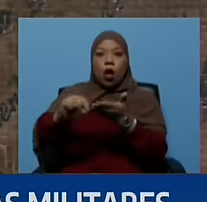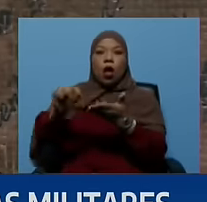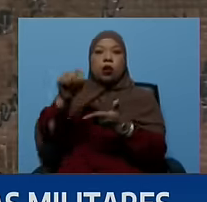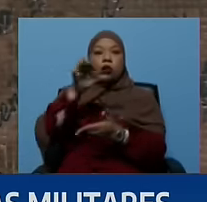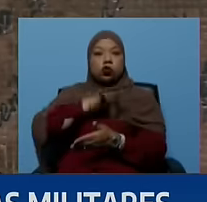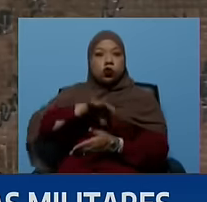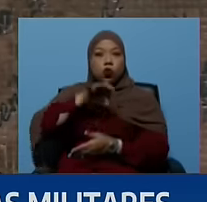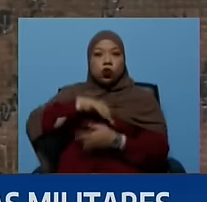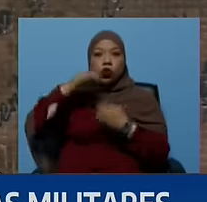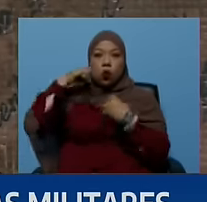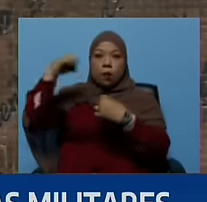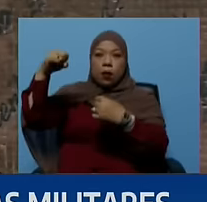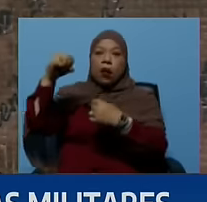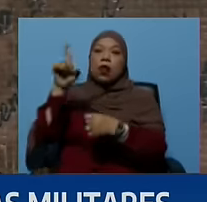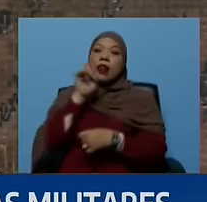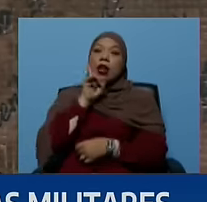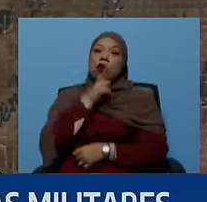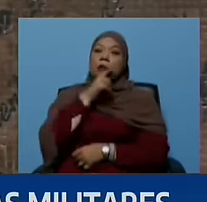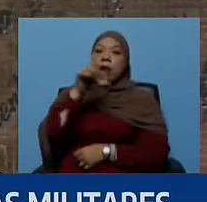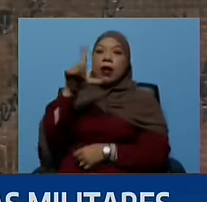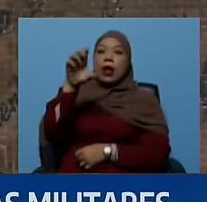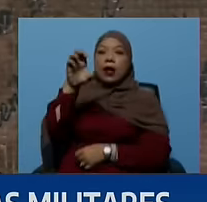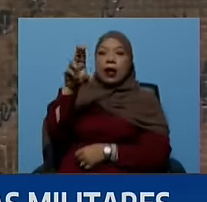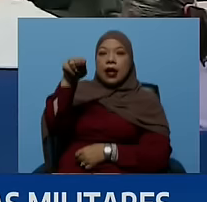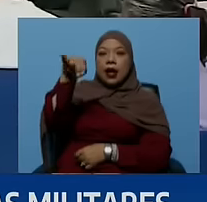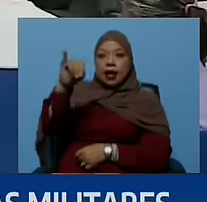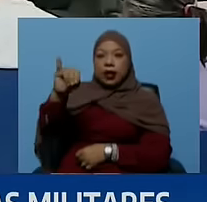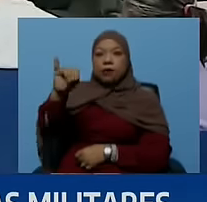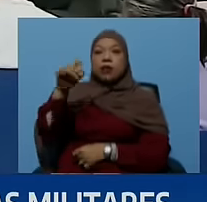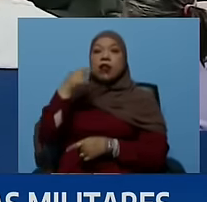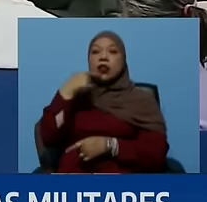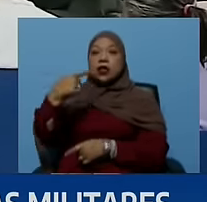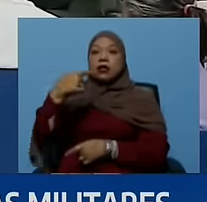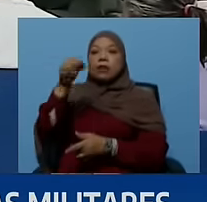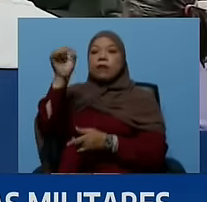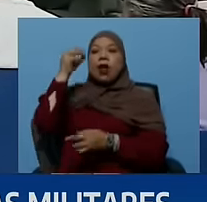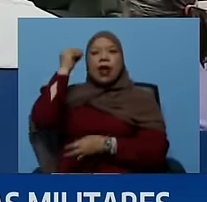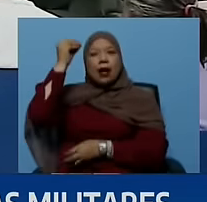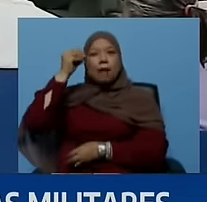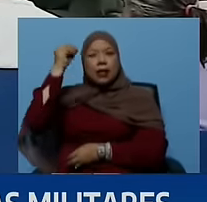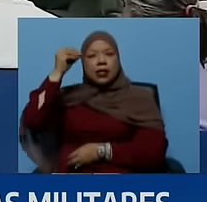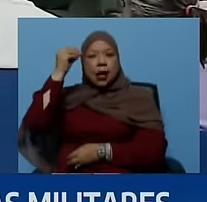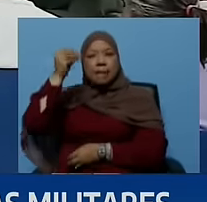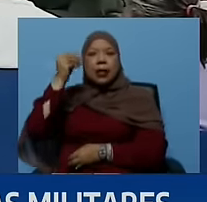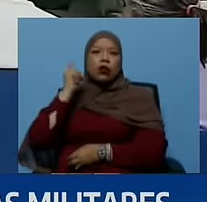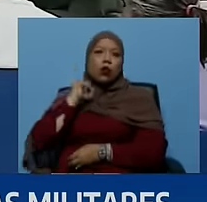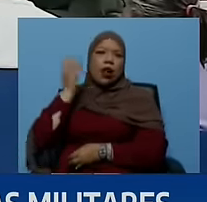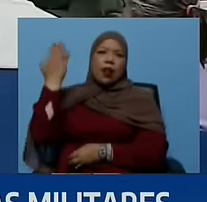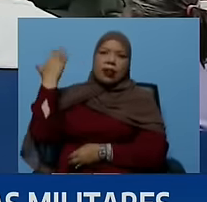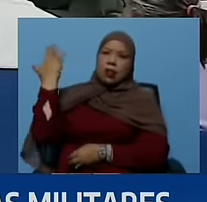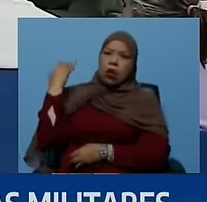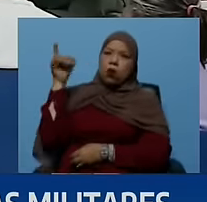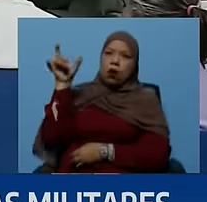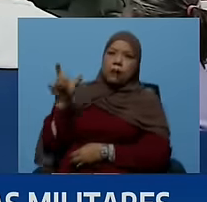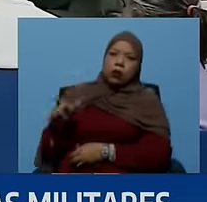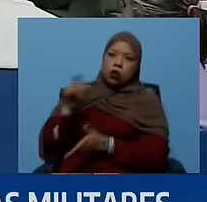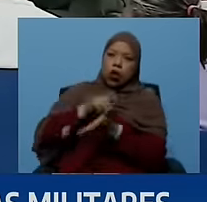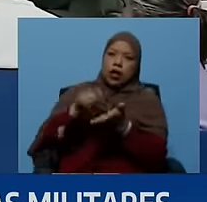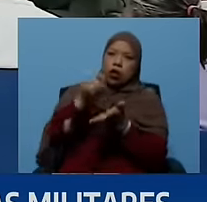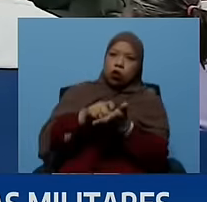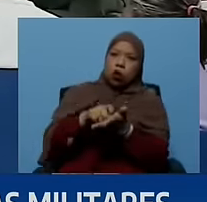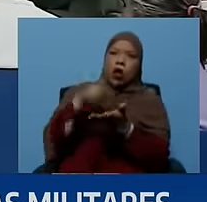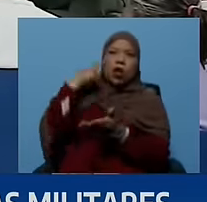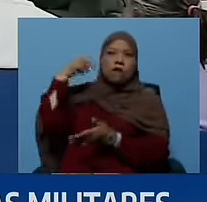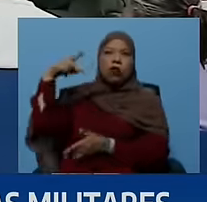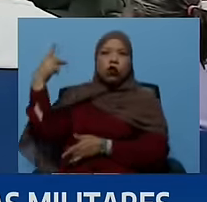presenta en el campo de las ideas de lo que es posible y luego se presentan en el campo de lo social de